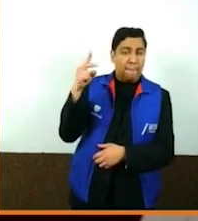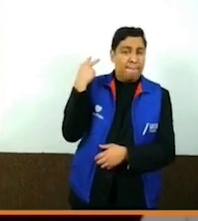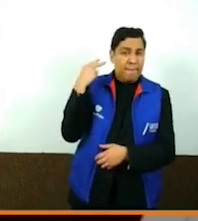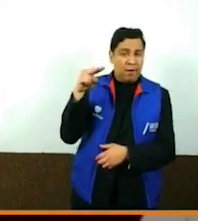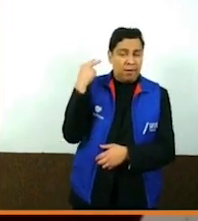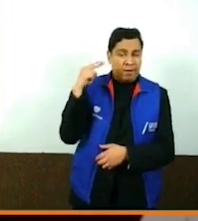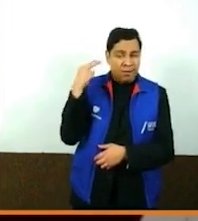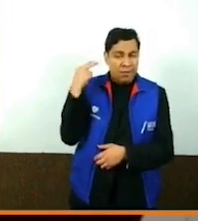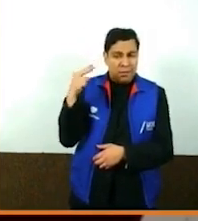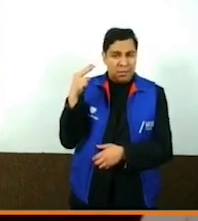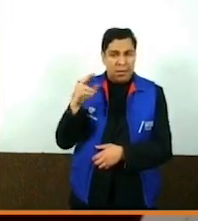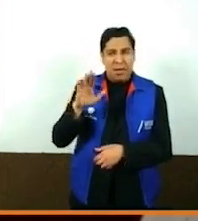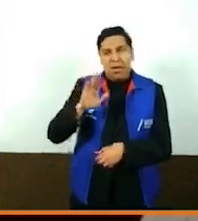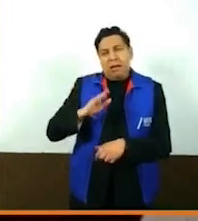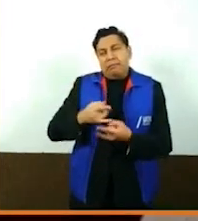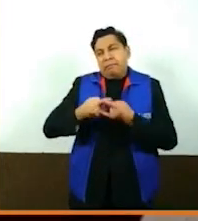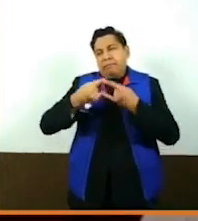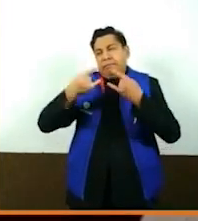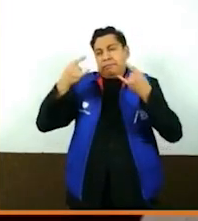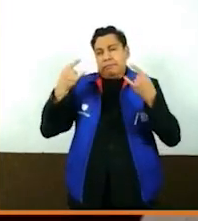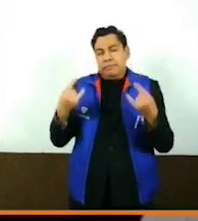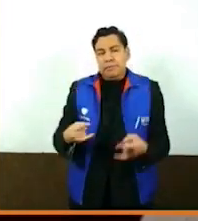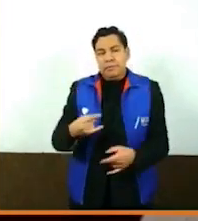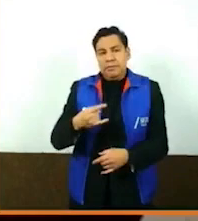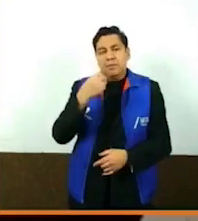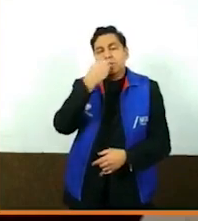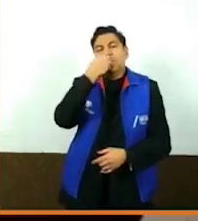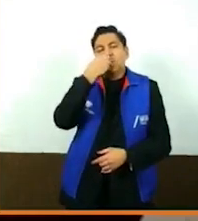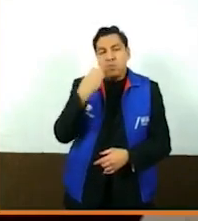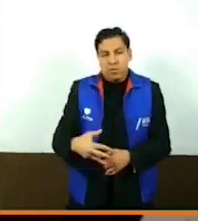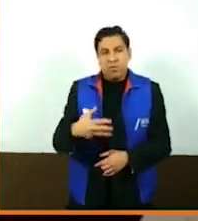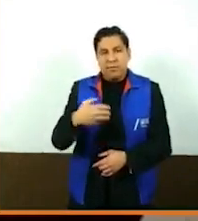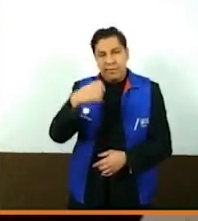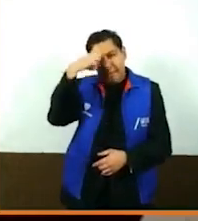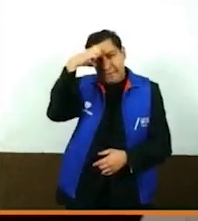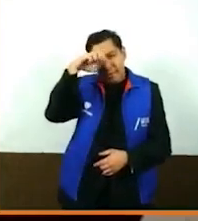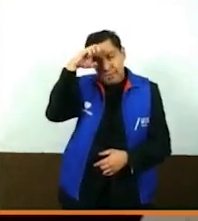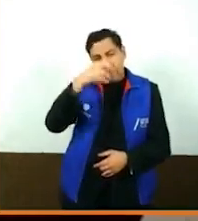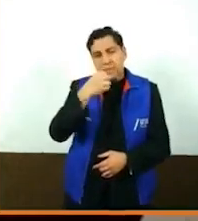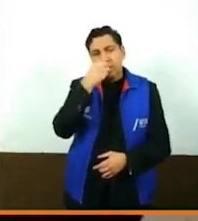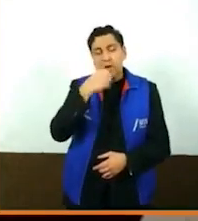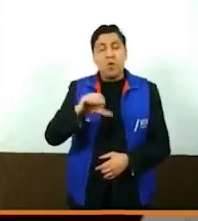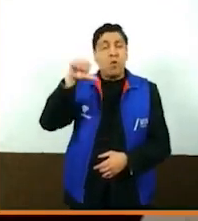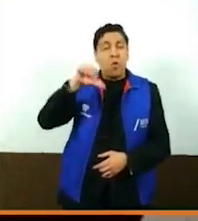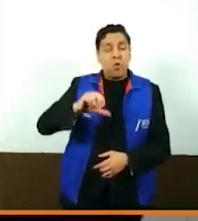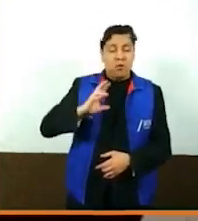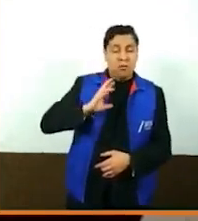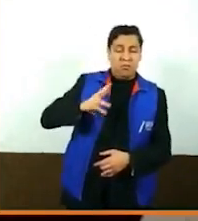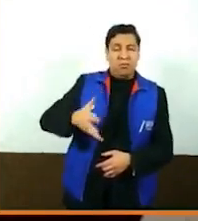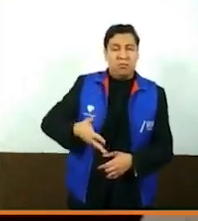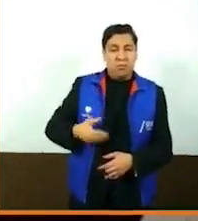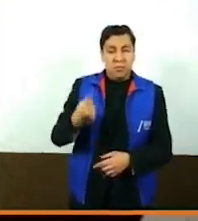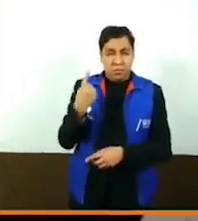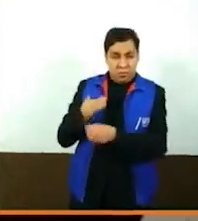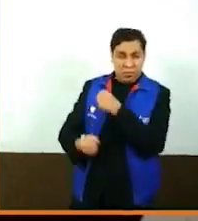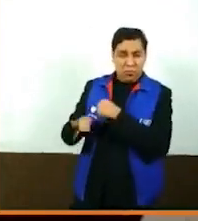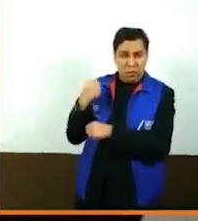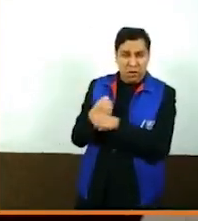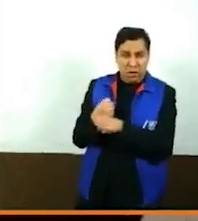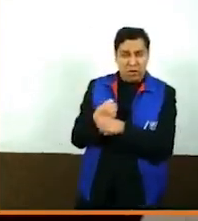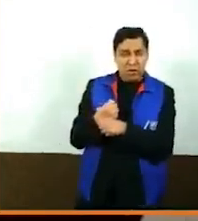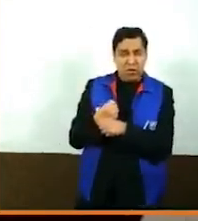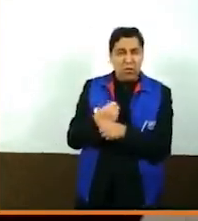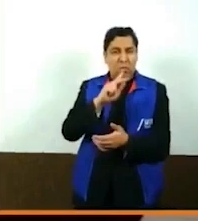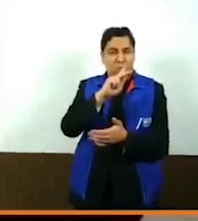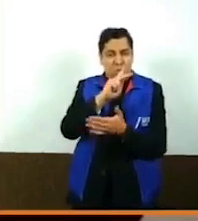verdad ha sido una gran experiencia que hemos tenido y compartido con ellos. Y hoy me honro en decir que el año pasado hicimos